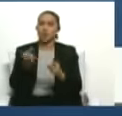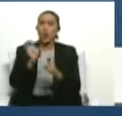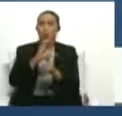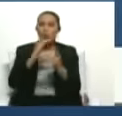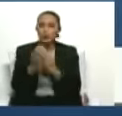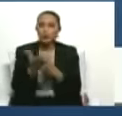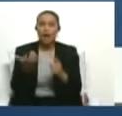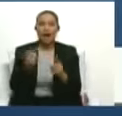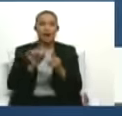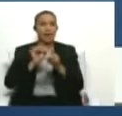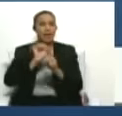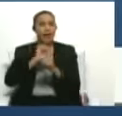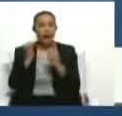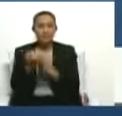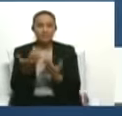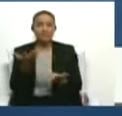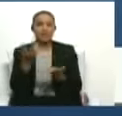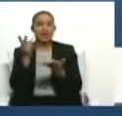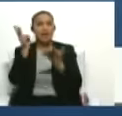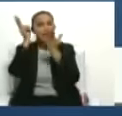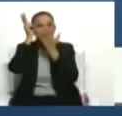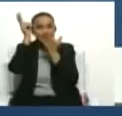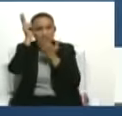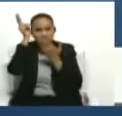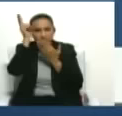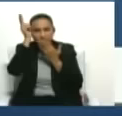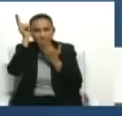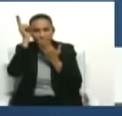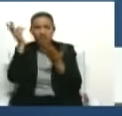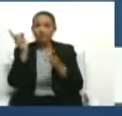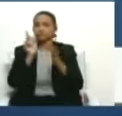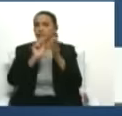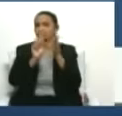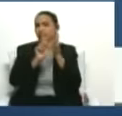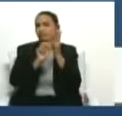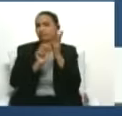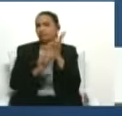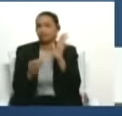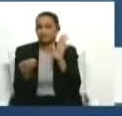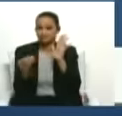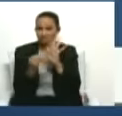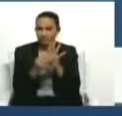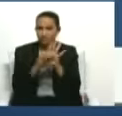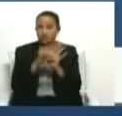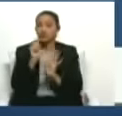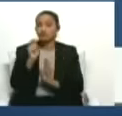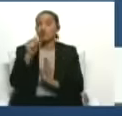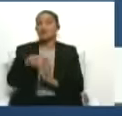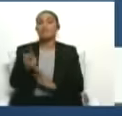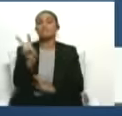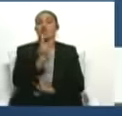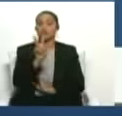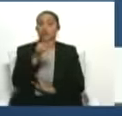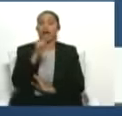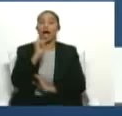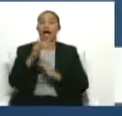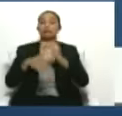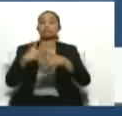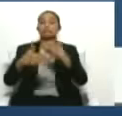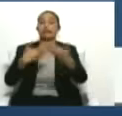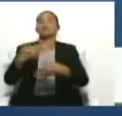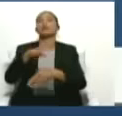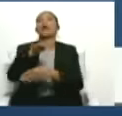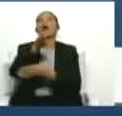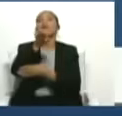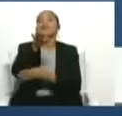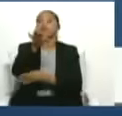indígenas, hasta sus disposiciones finales. Ninguna constitución en el mundo tiene este avance tan importante, y es una honra haber